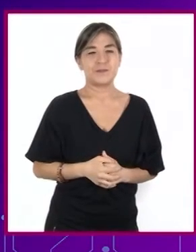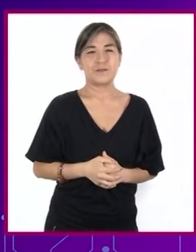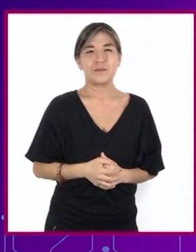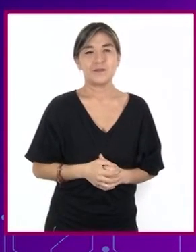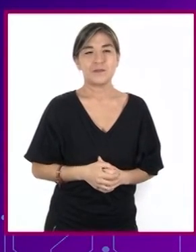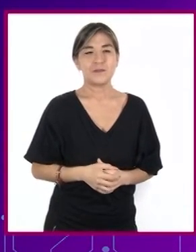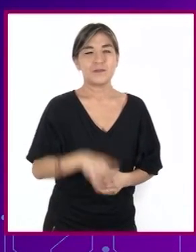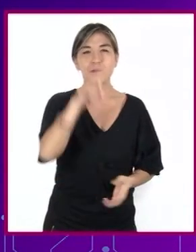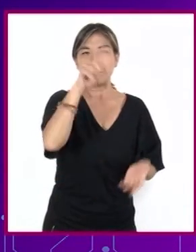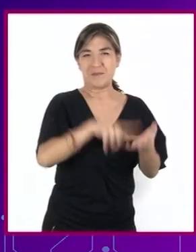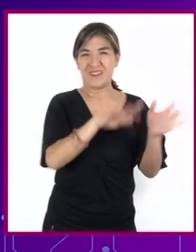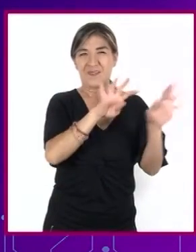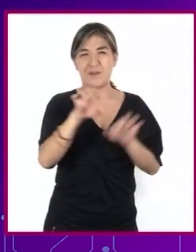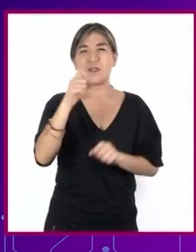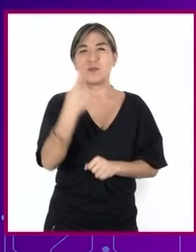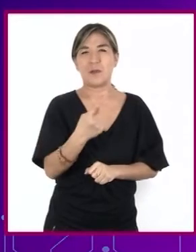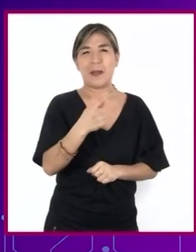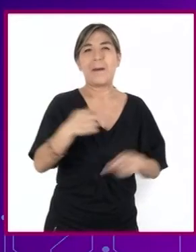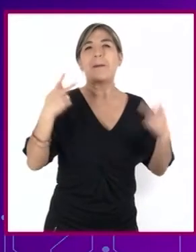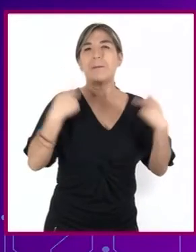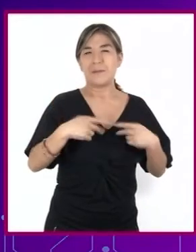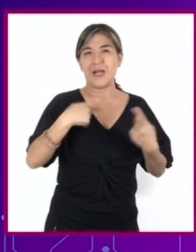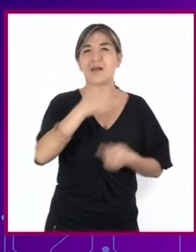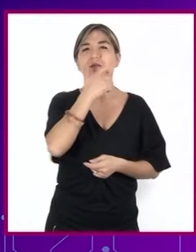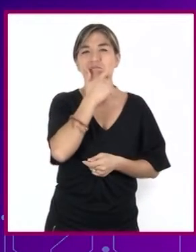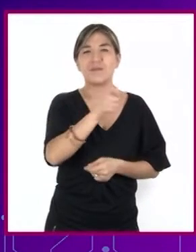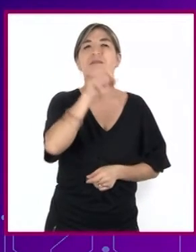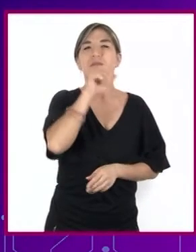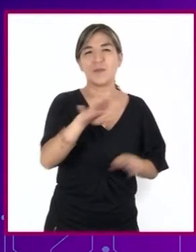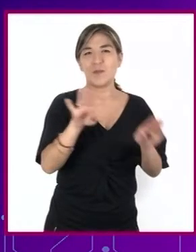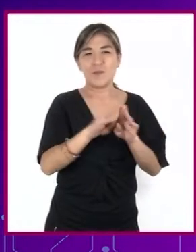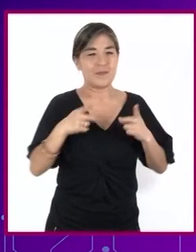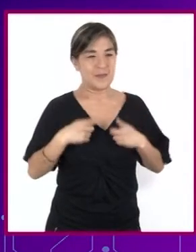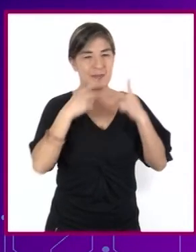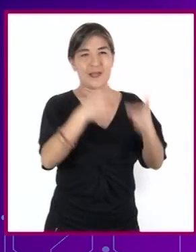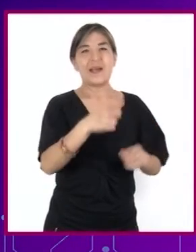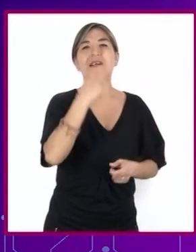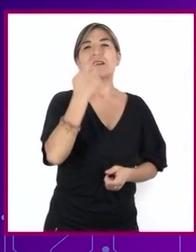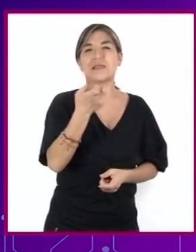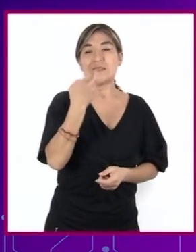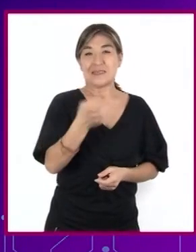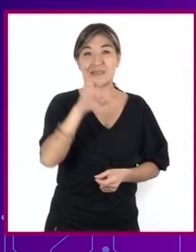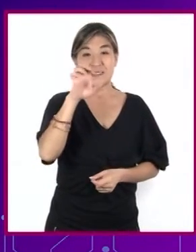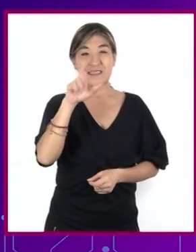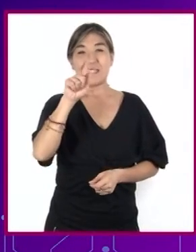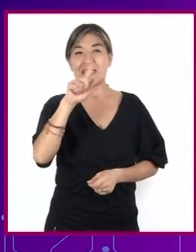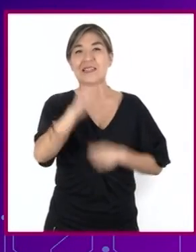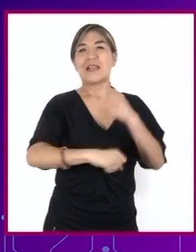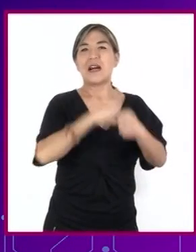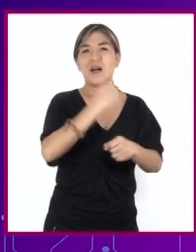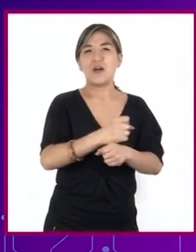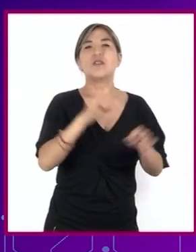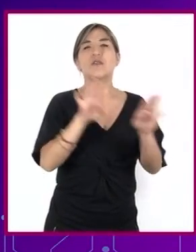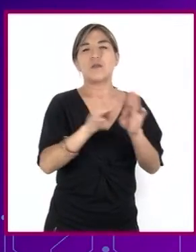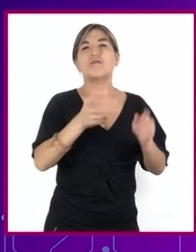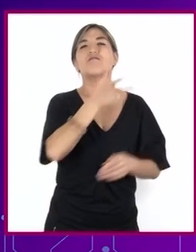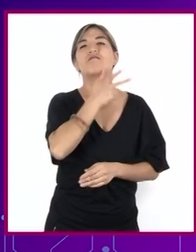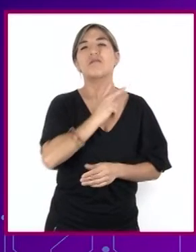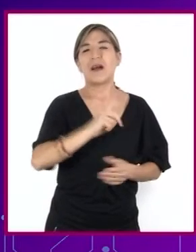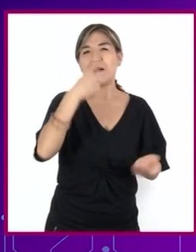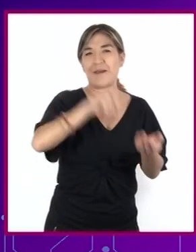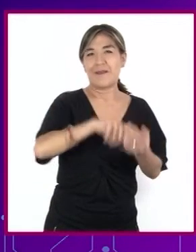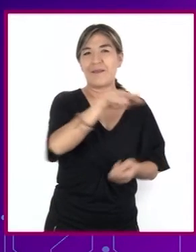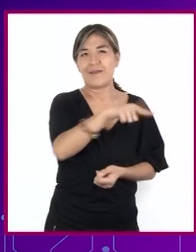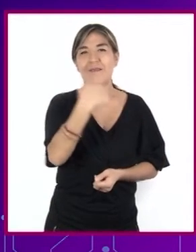En 1901, los ingleses también obtuvieron la concesión por 70 años de la exploración del petróleo y gas en territorio